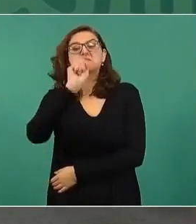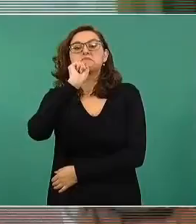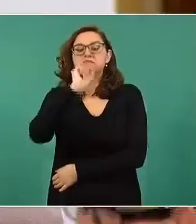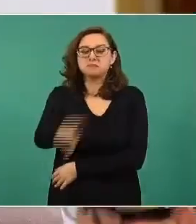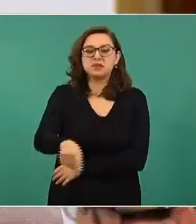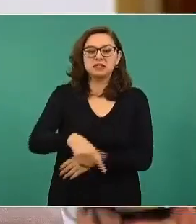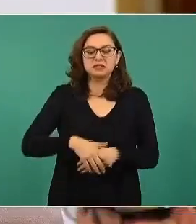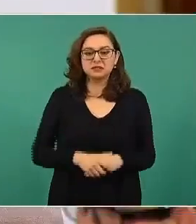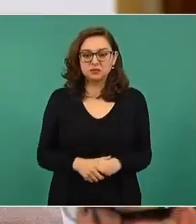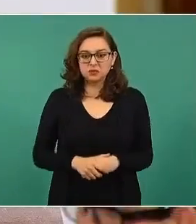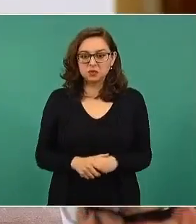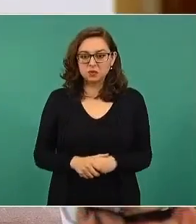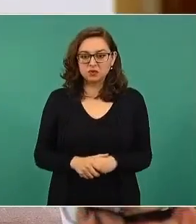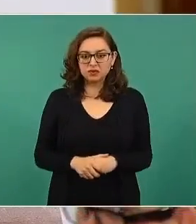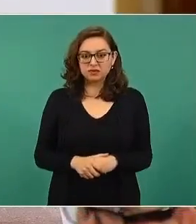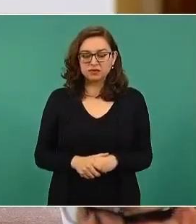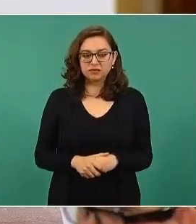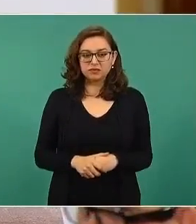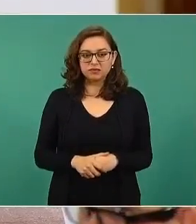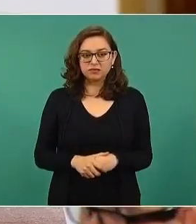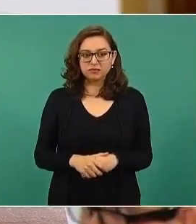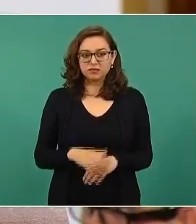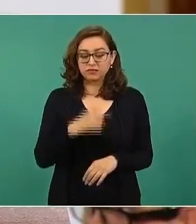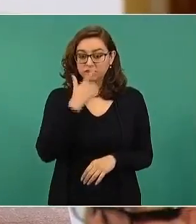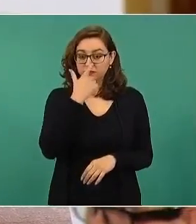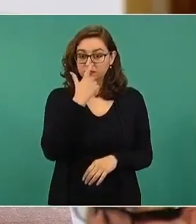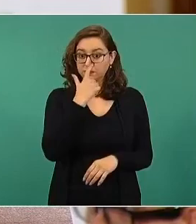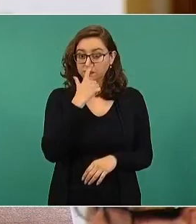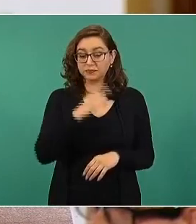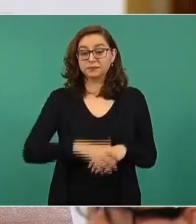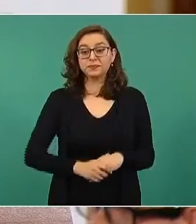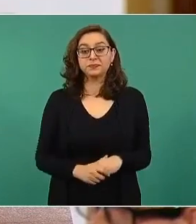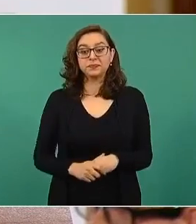Tartufo, es decir, ya saben quién,